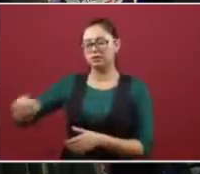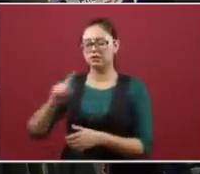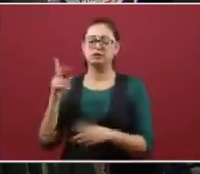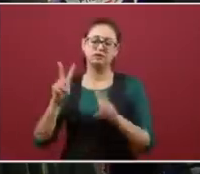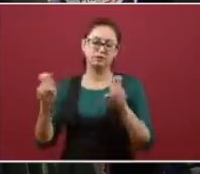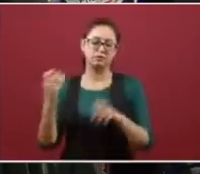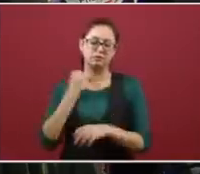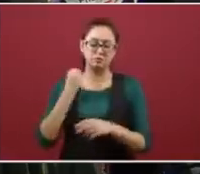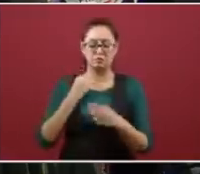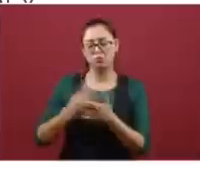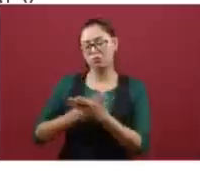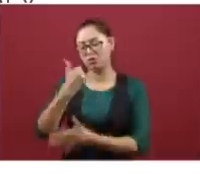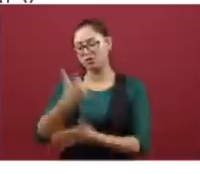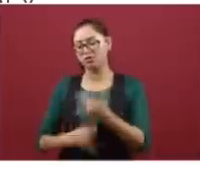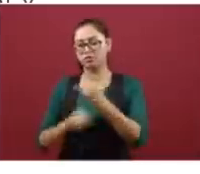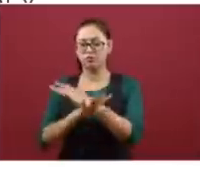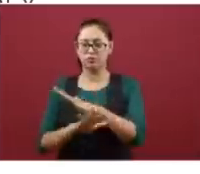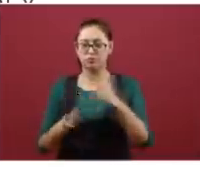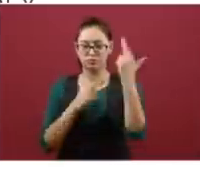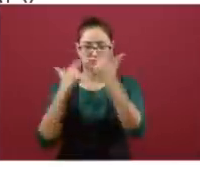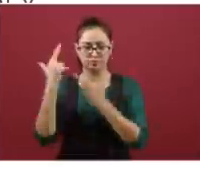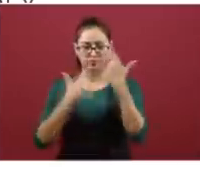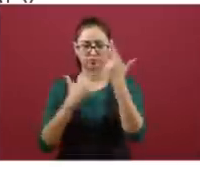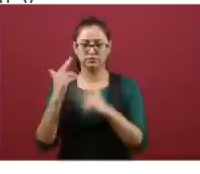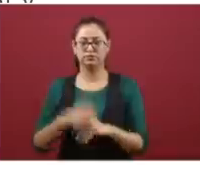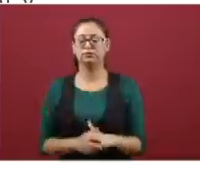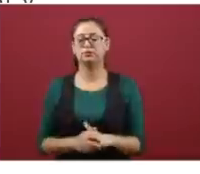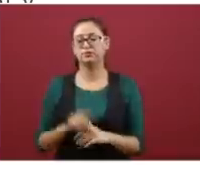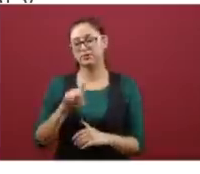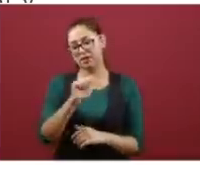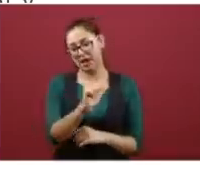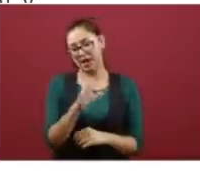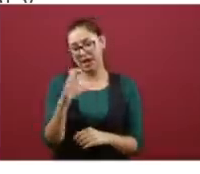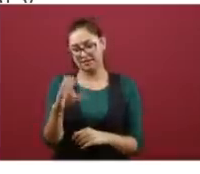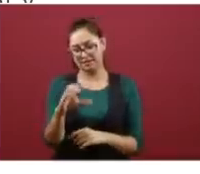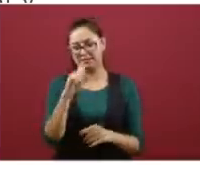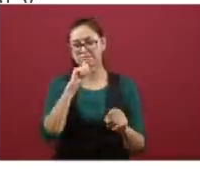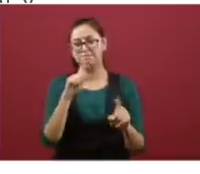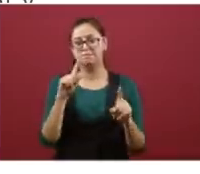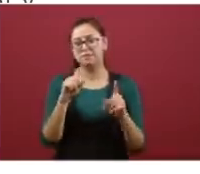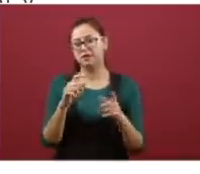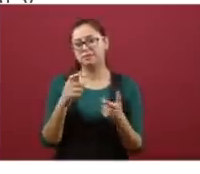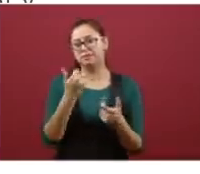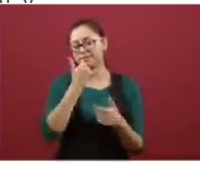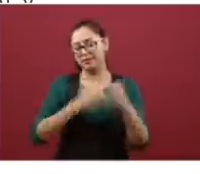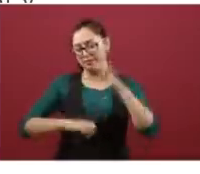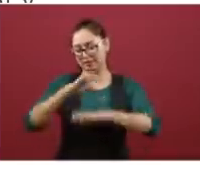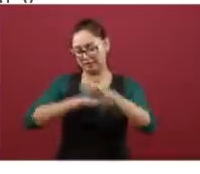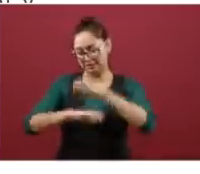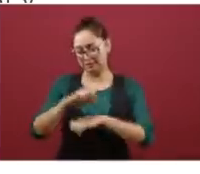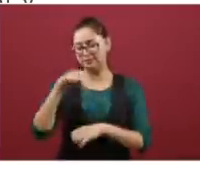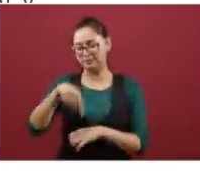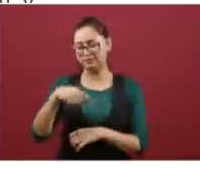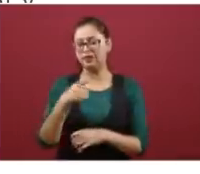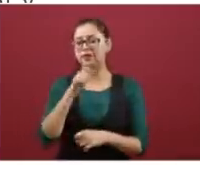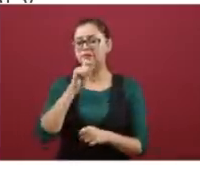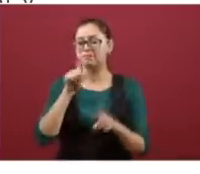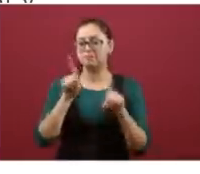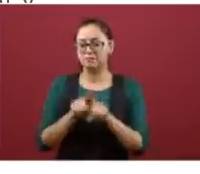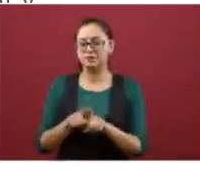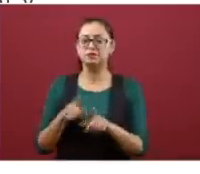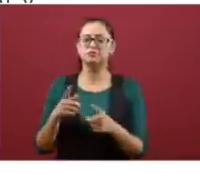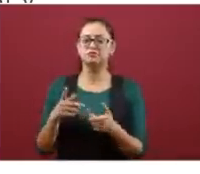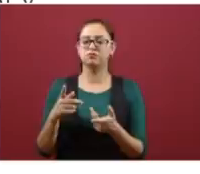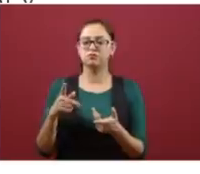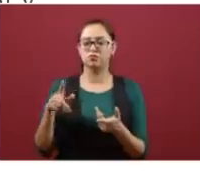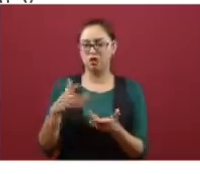este ahora está distinto de este sociedad anónima también fue partícipe en la guerra sucia en